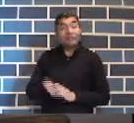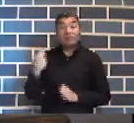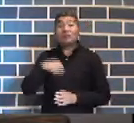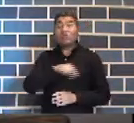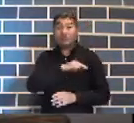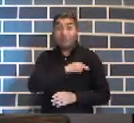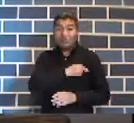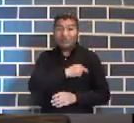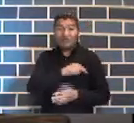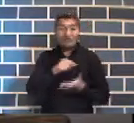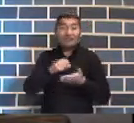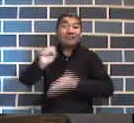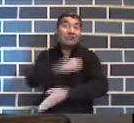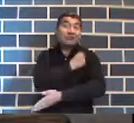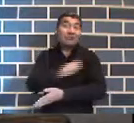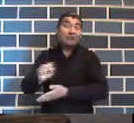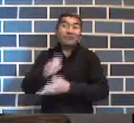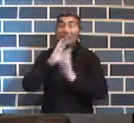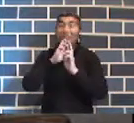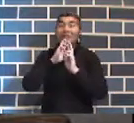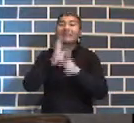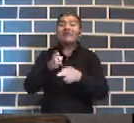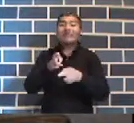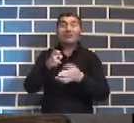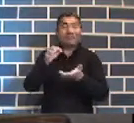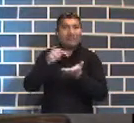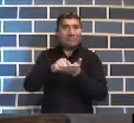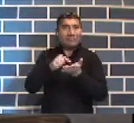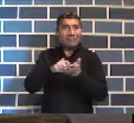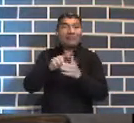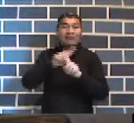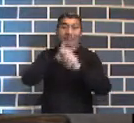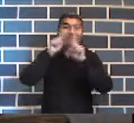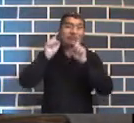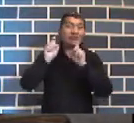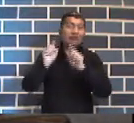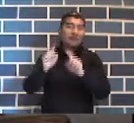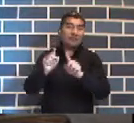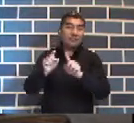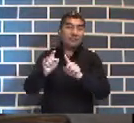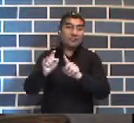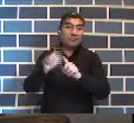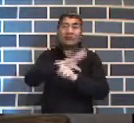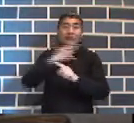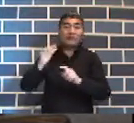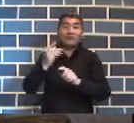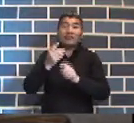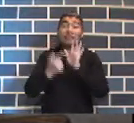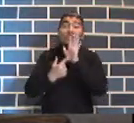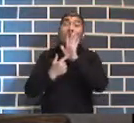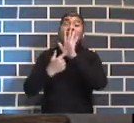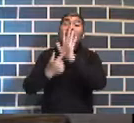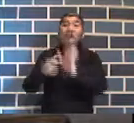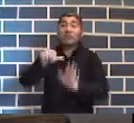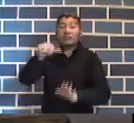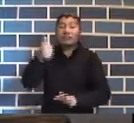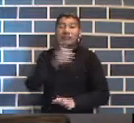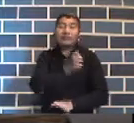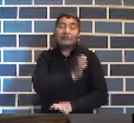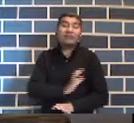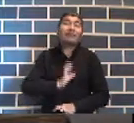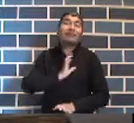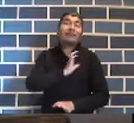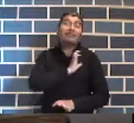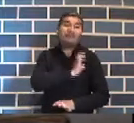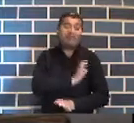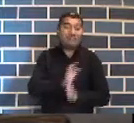responsorial responde a estas cuestiones y nos muestra otra característica de la